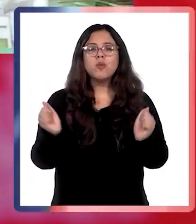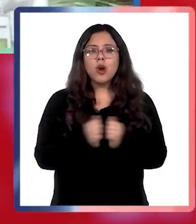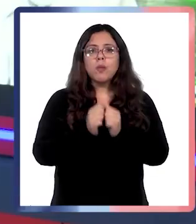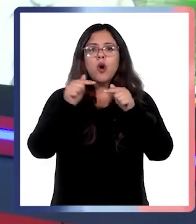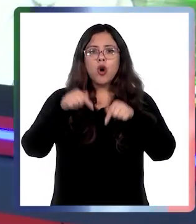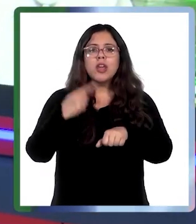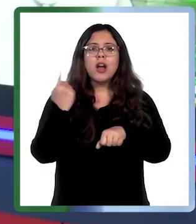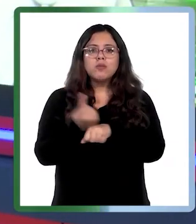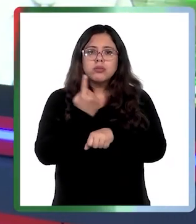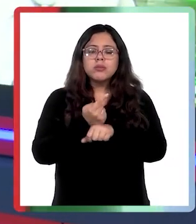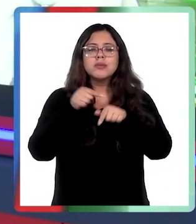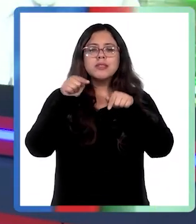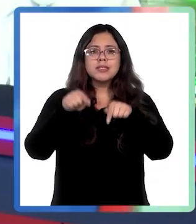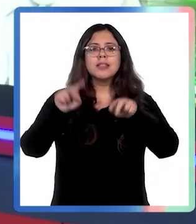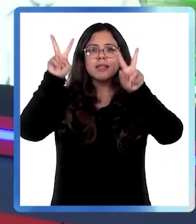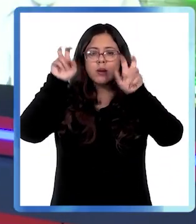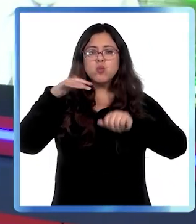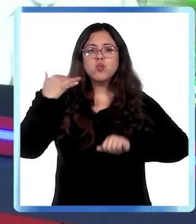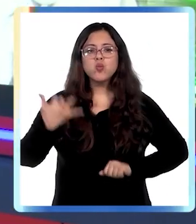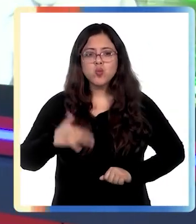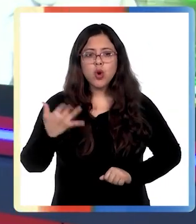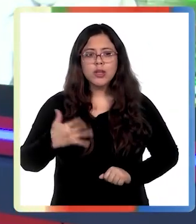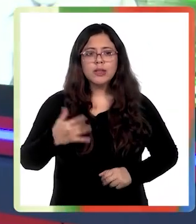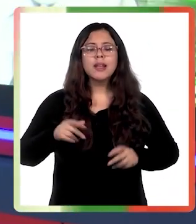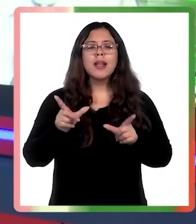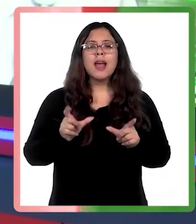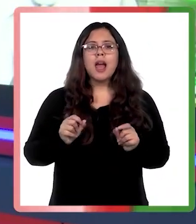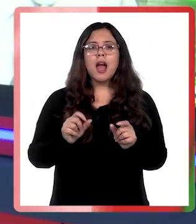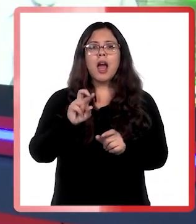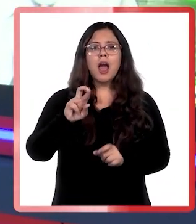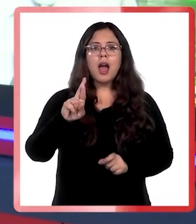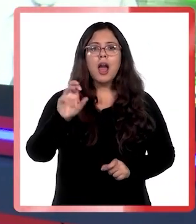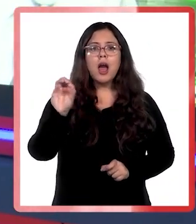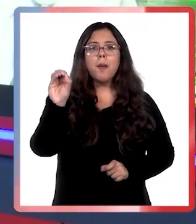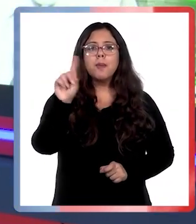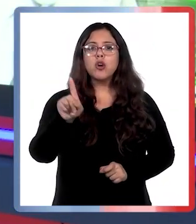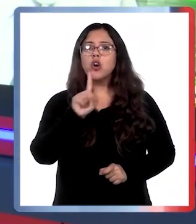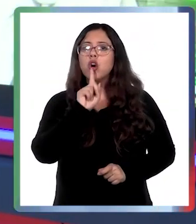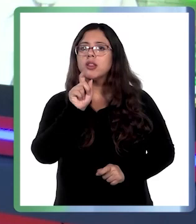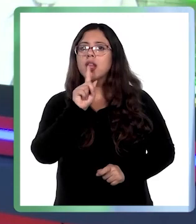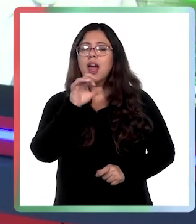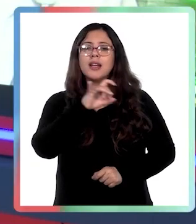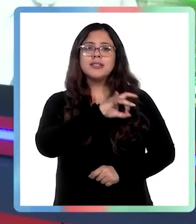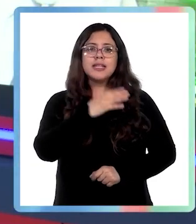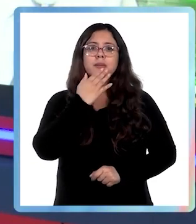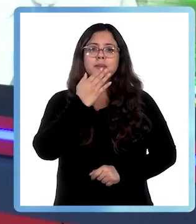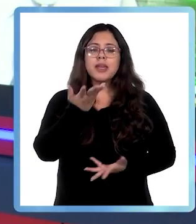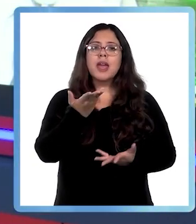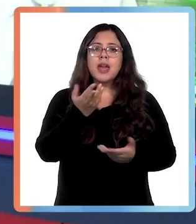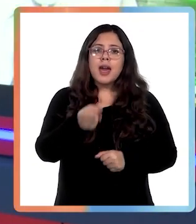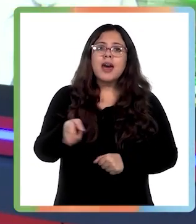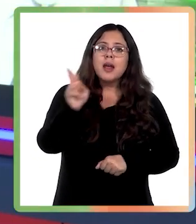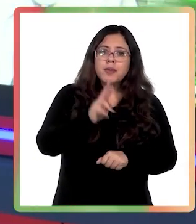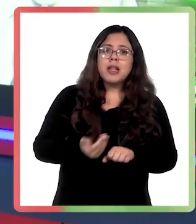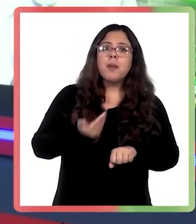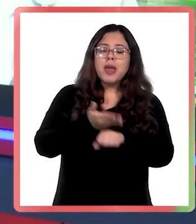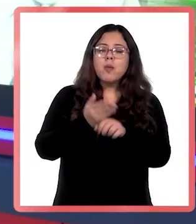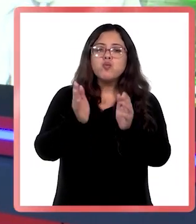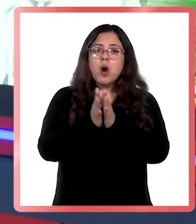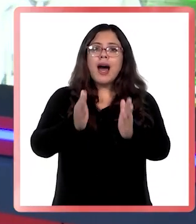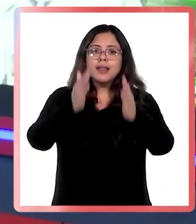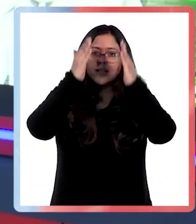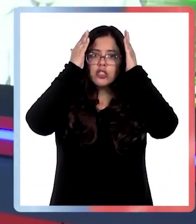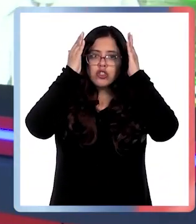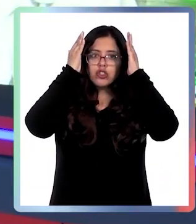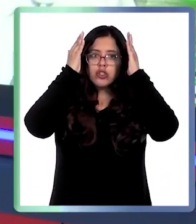de este tema tan importante que es el cáncer de próstata en Chile y reiterar también el llamado a poner atención a